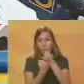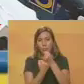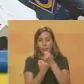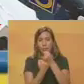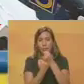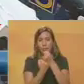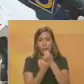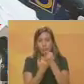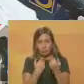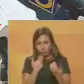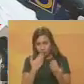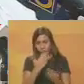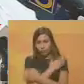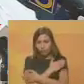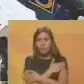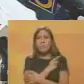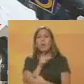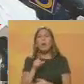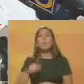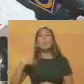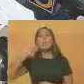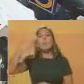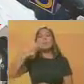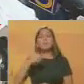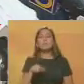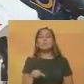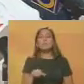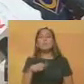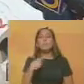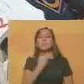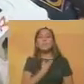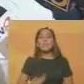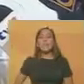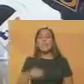y este palabrazo al próximo presidente de Venezuela, como lo es Enrique Capriles Radonsky.